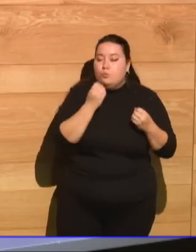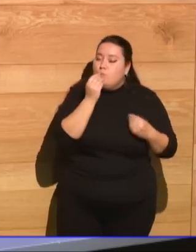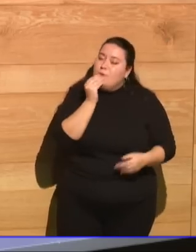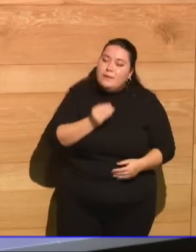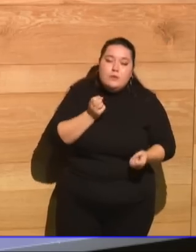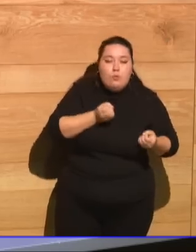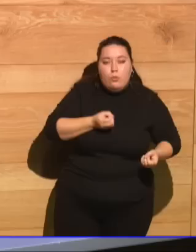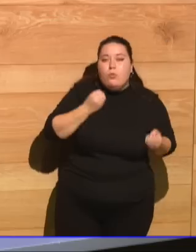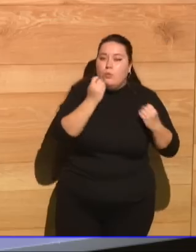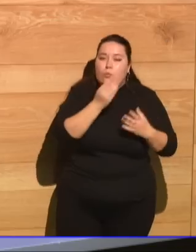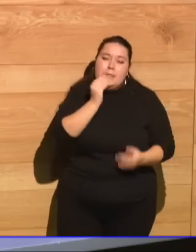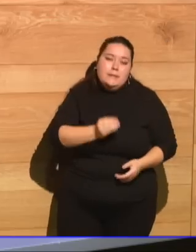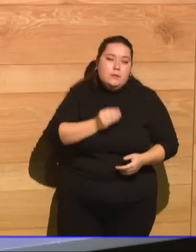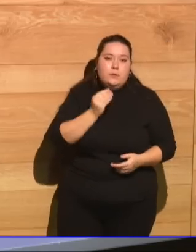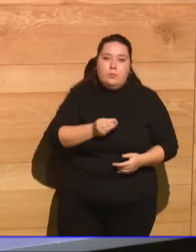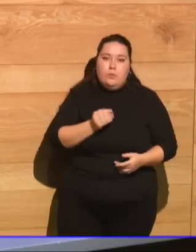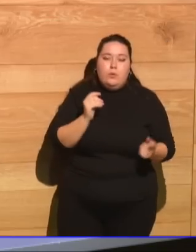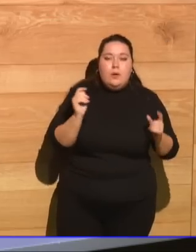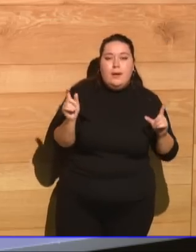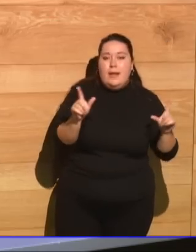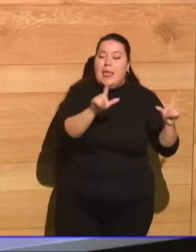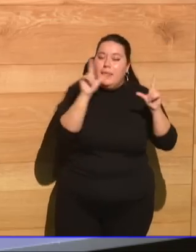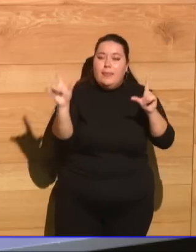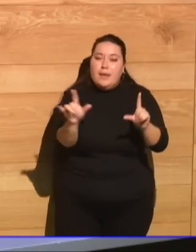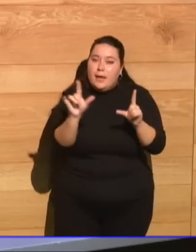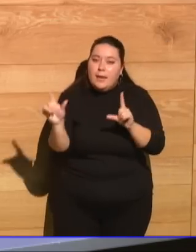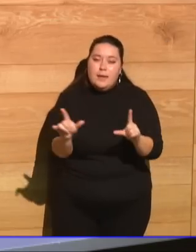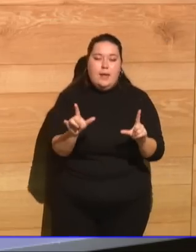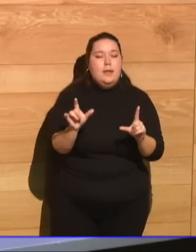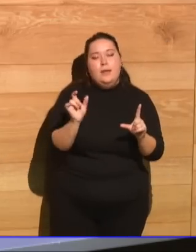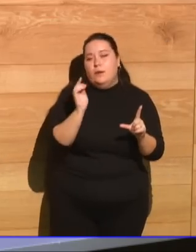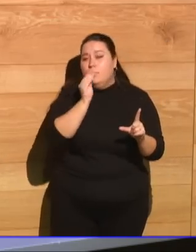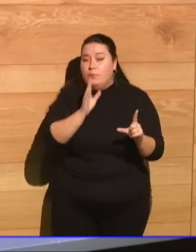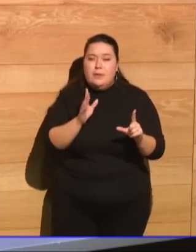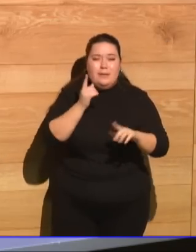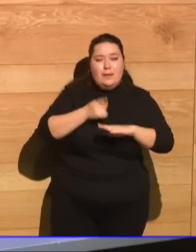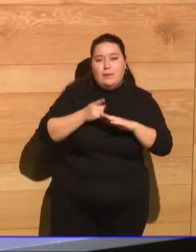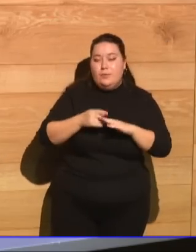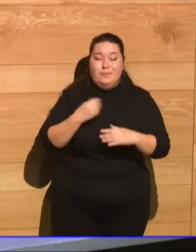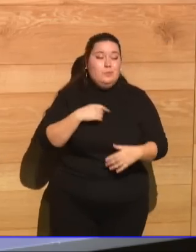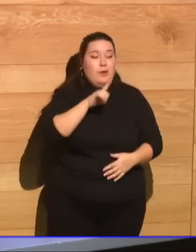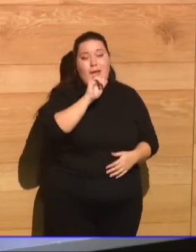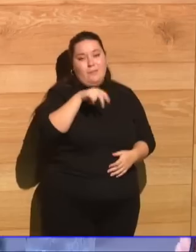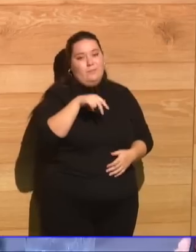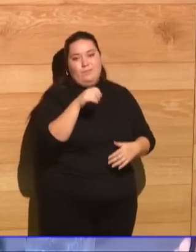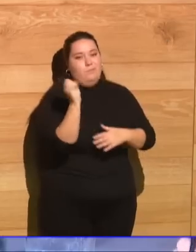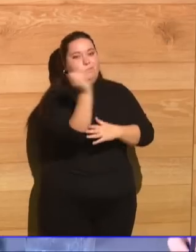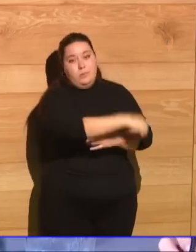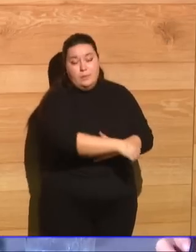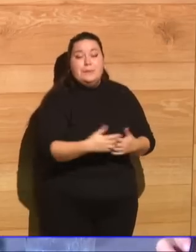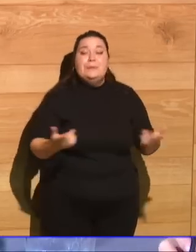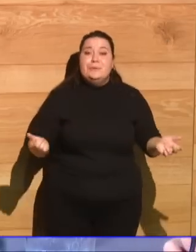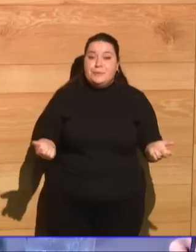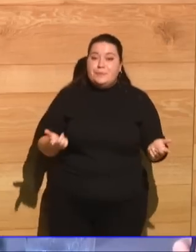es un gran gestor de escenas y es un gran director de actores y es muchísimas cosas que no es Lyne, por ejemplo. Ya, hablando de la luz